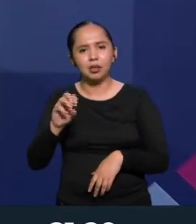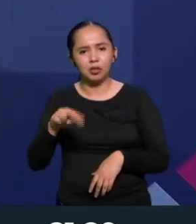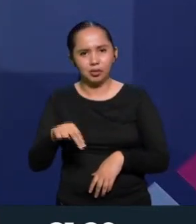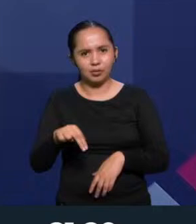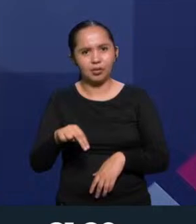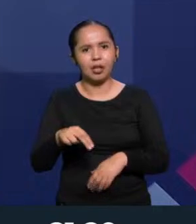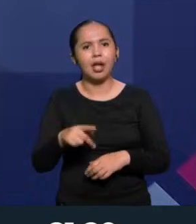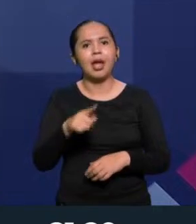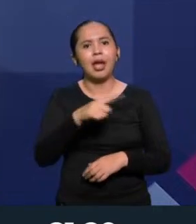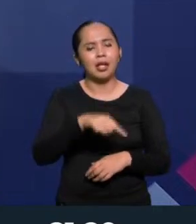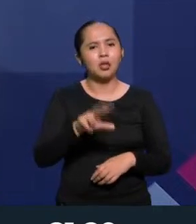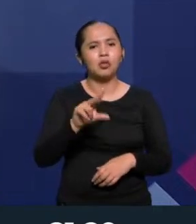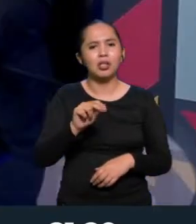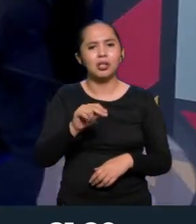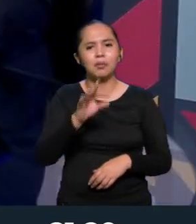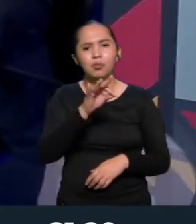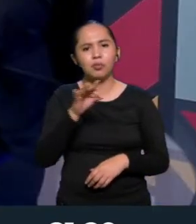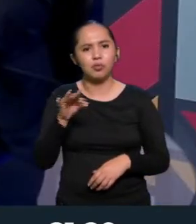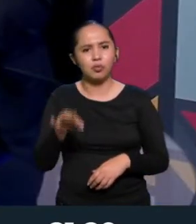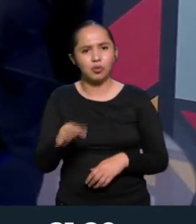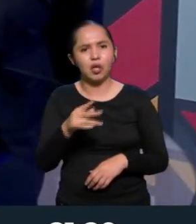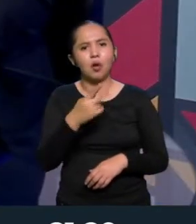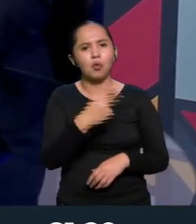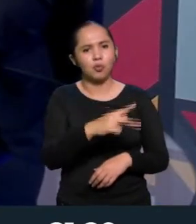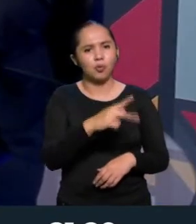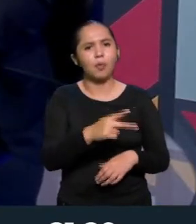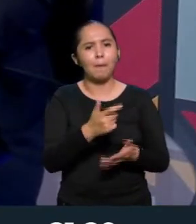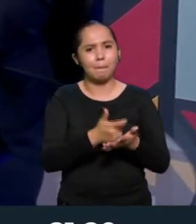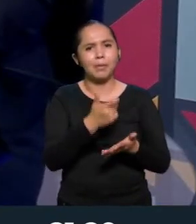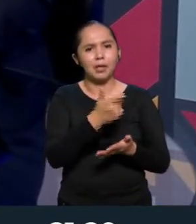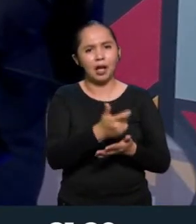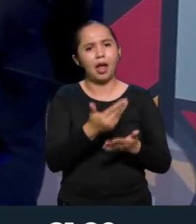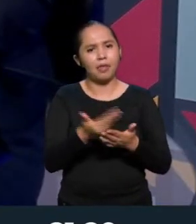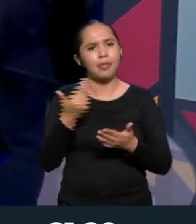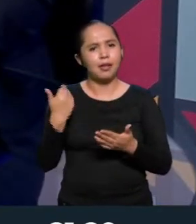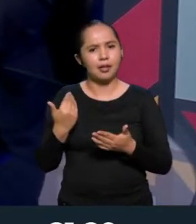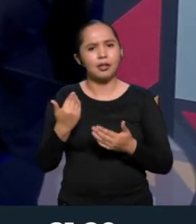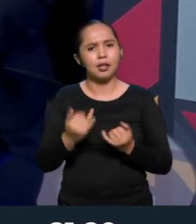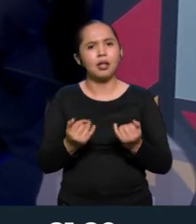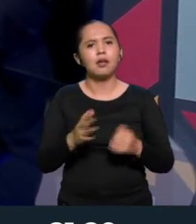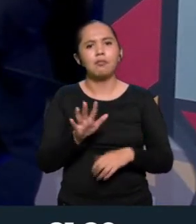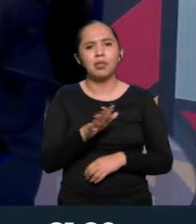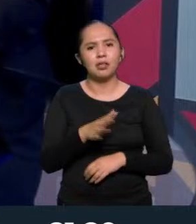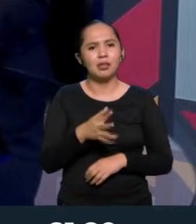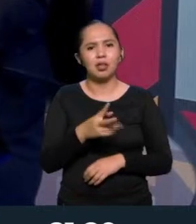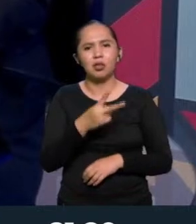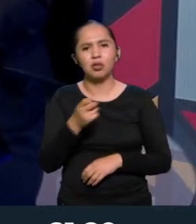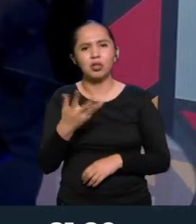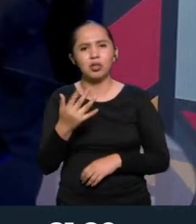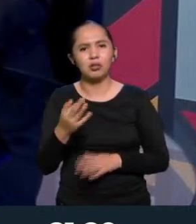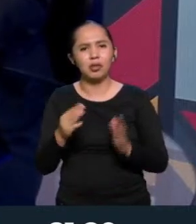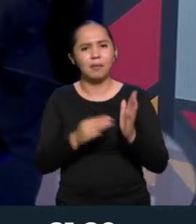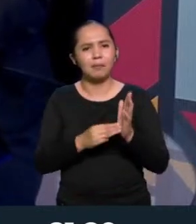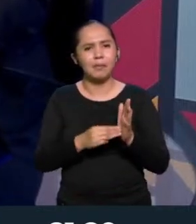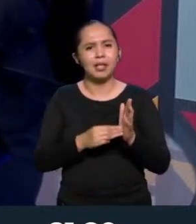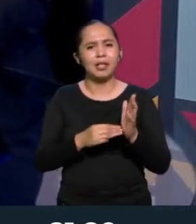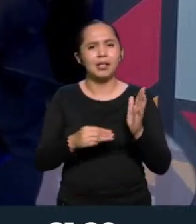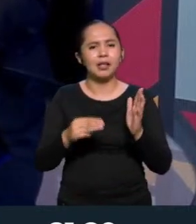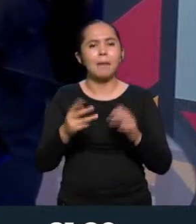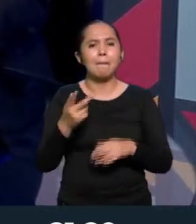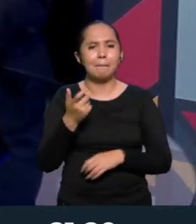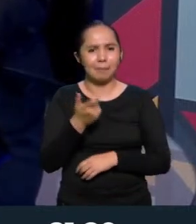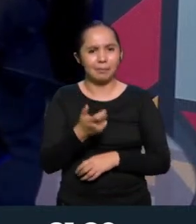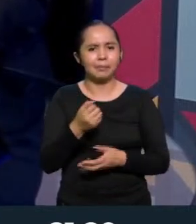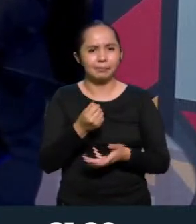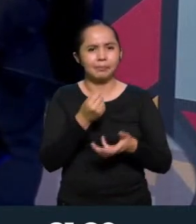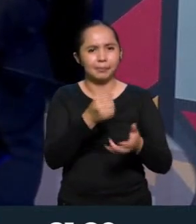vitalicia del 80% de su ingreso, es una pensión de cerca de 250,000 pesos al mes. Pero para que los jueces y magistrados no